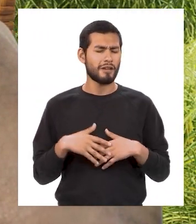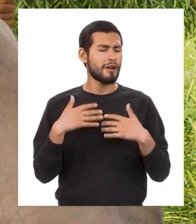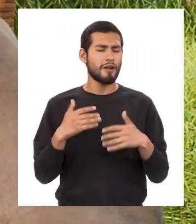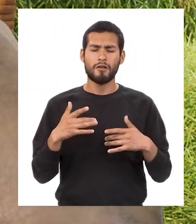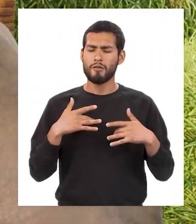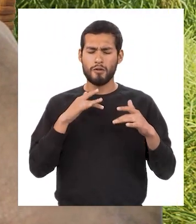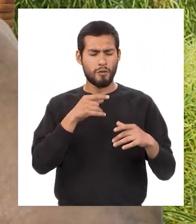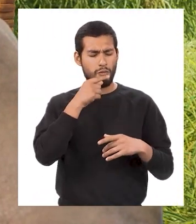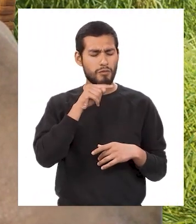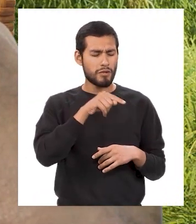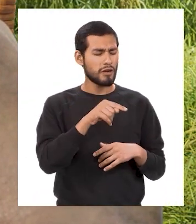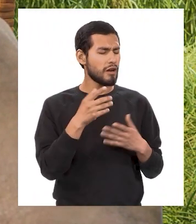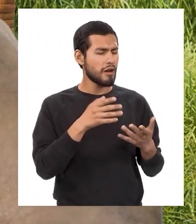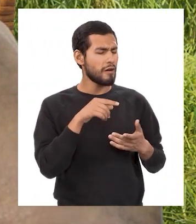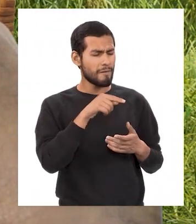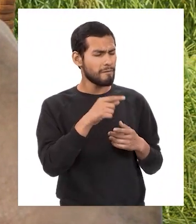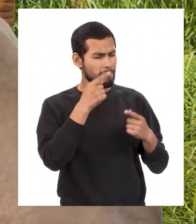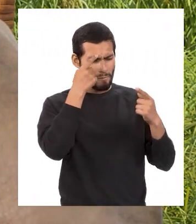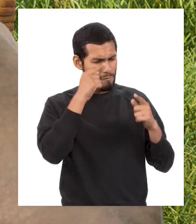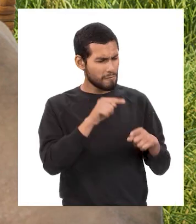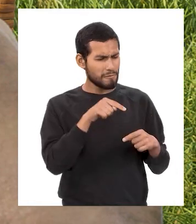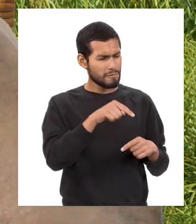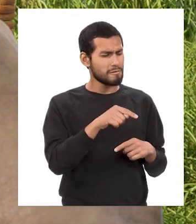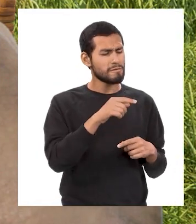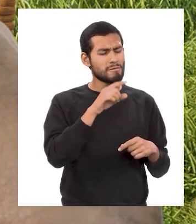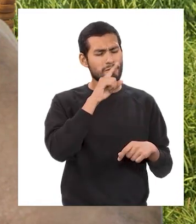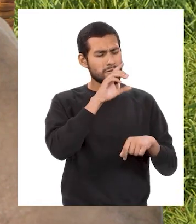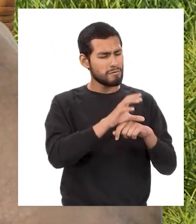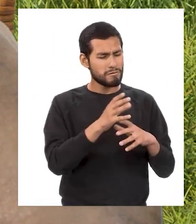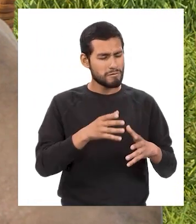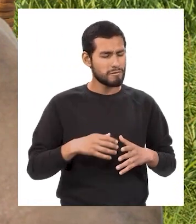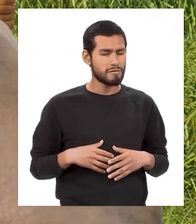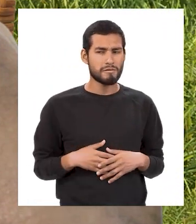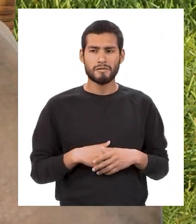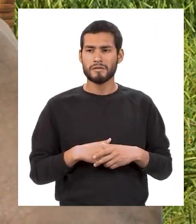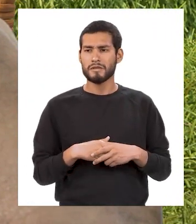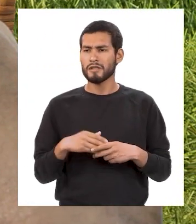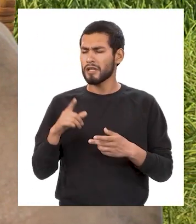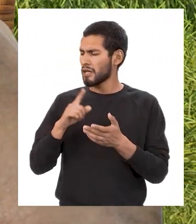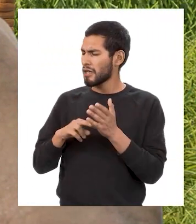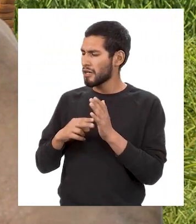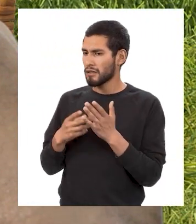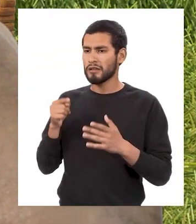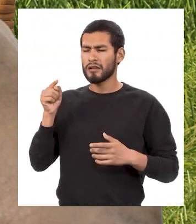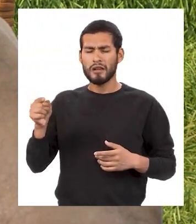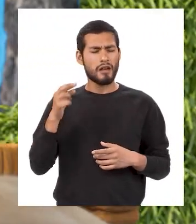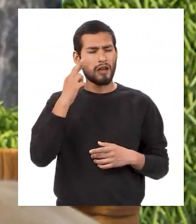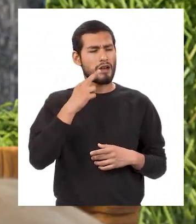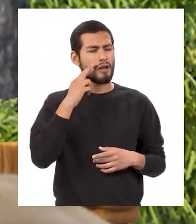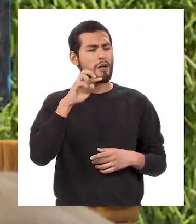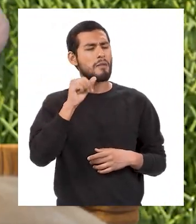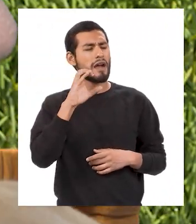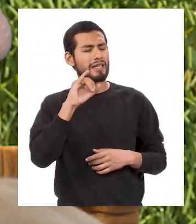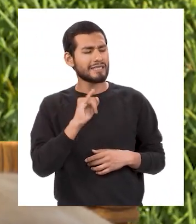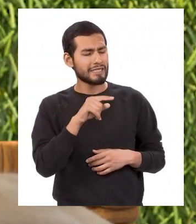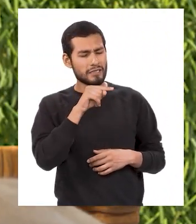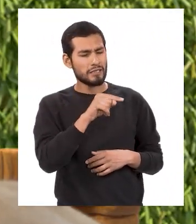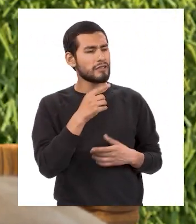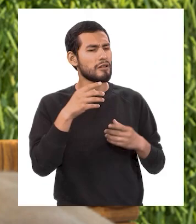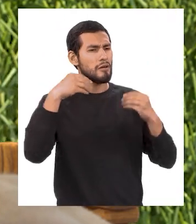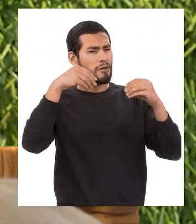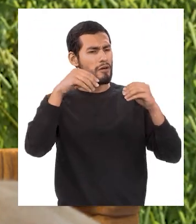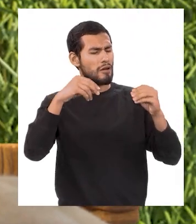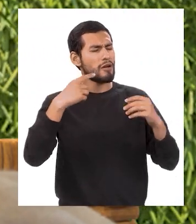accionar. Pobre mujer. Lo peor es que ella no estuvo de acuerdo con ese compromiso. ¿A qué se refiere? Ella es de raza